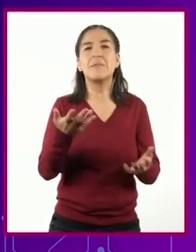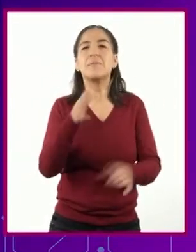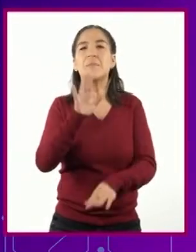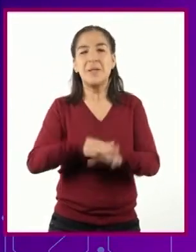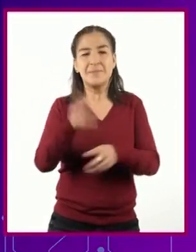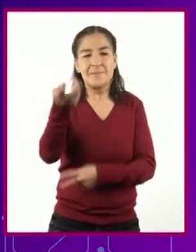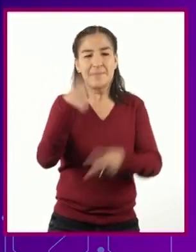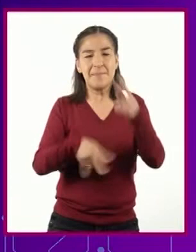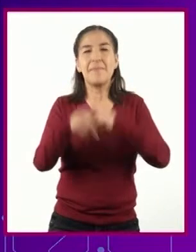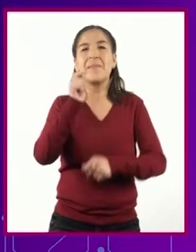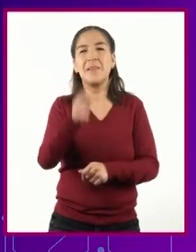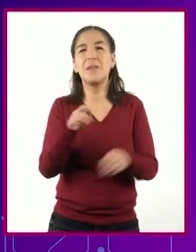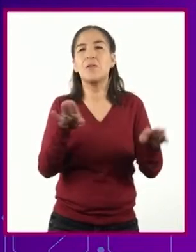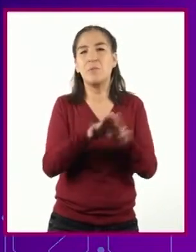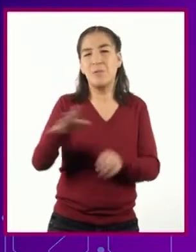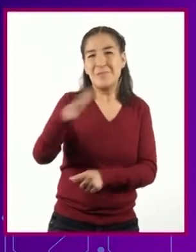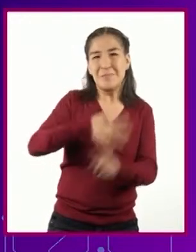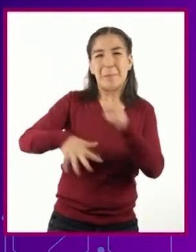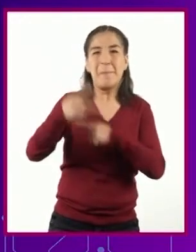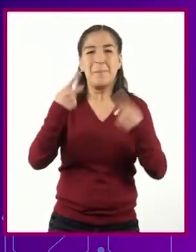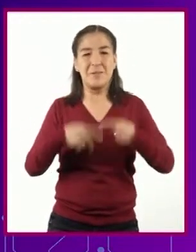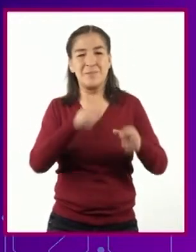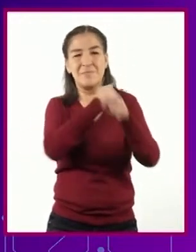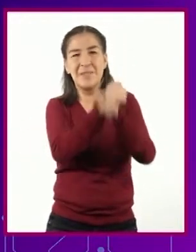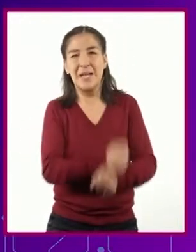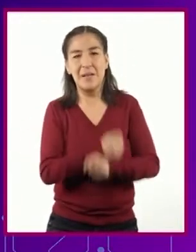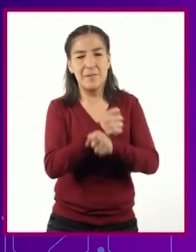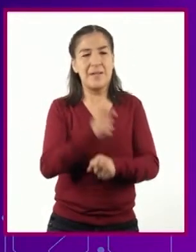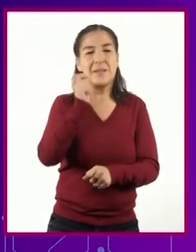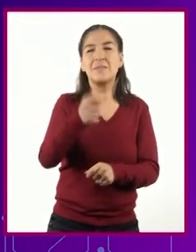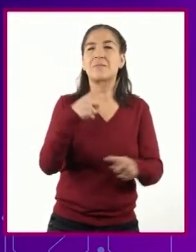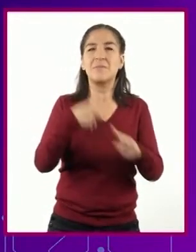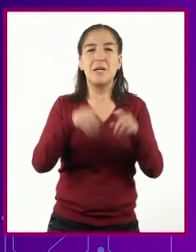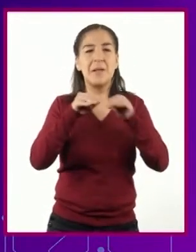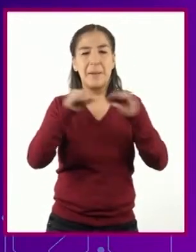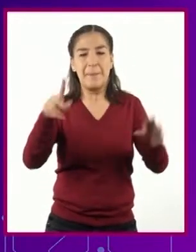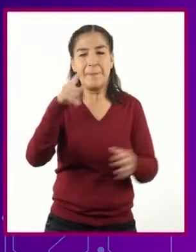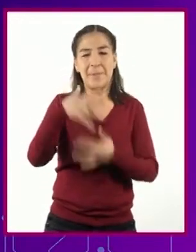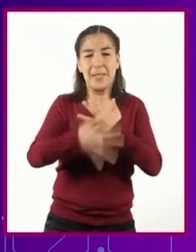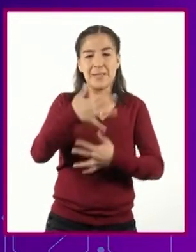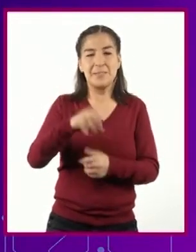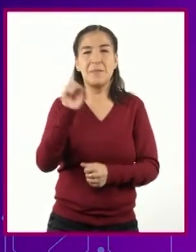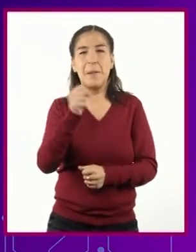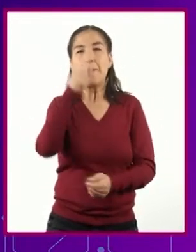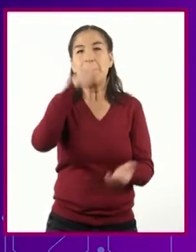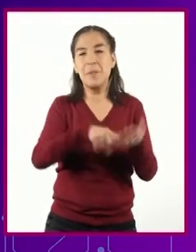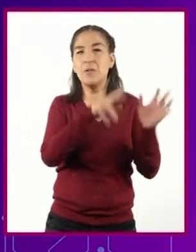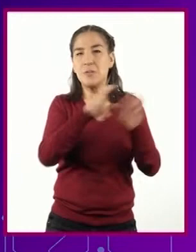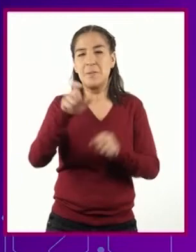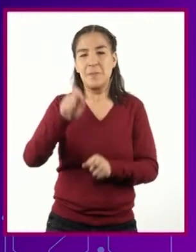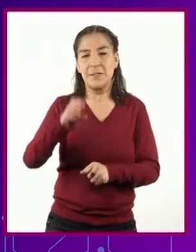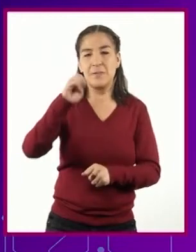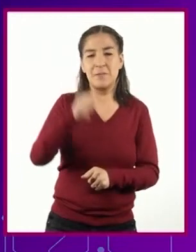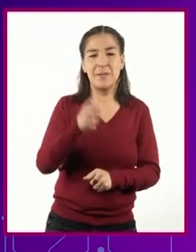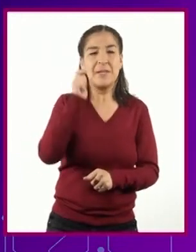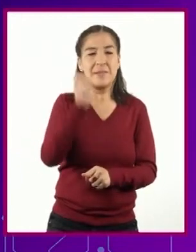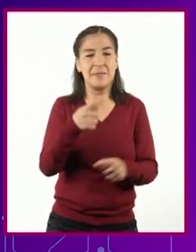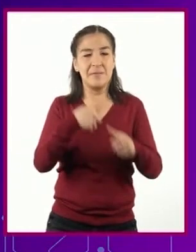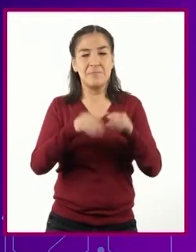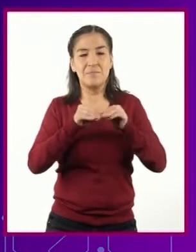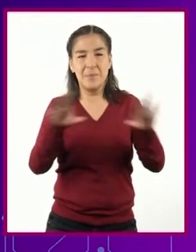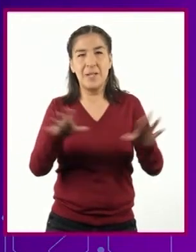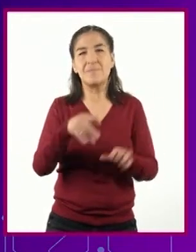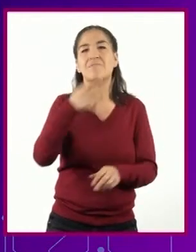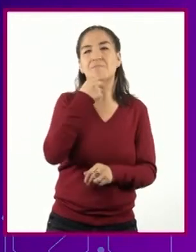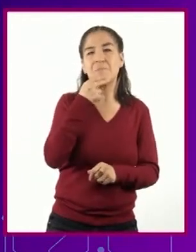de un decreto que emancipaba a todos los esclavos en México, promulgada el 15 de septiembre de 1829 por el entonces presidente Vicente